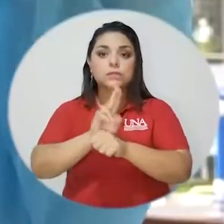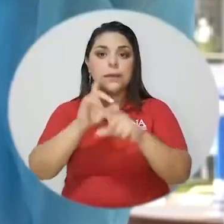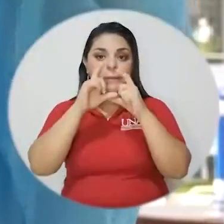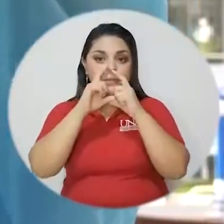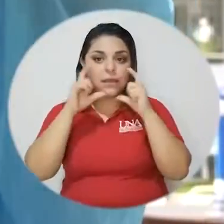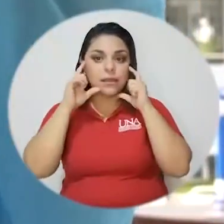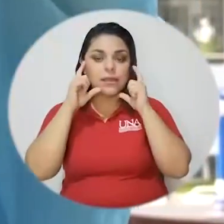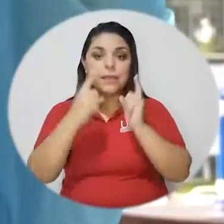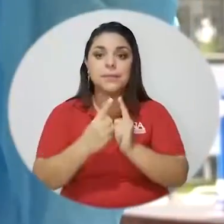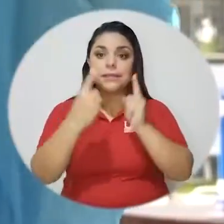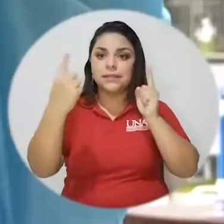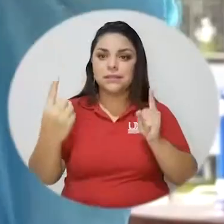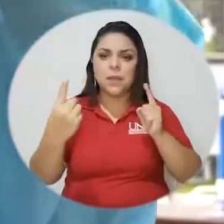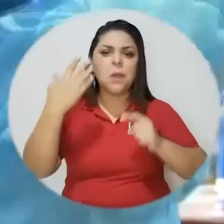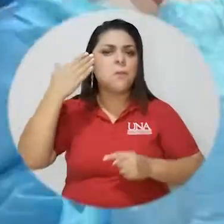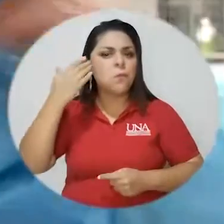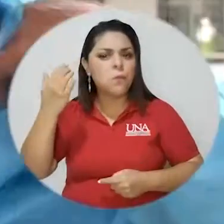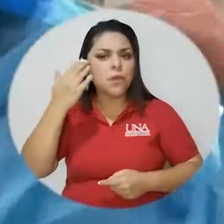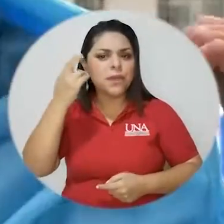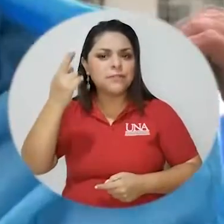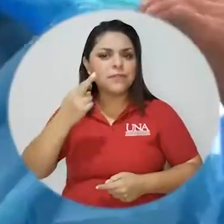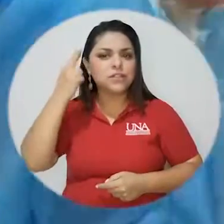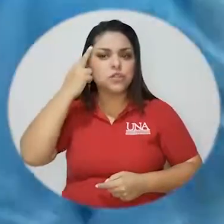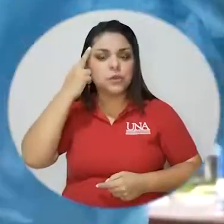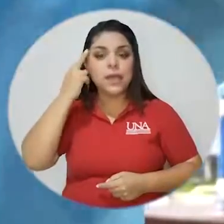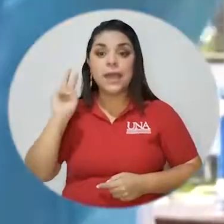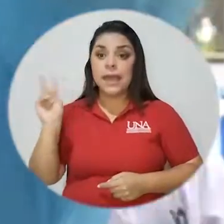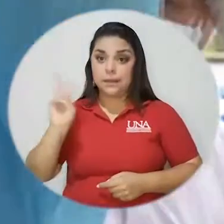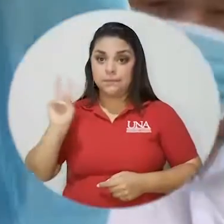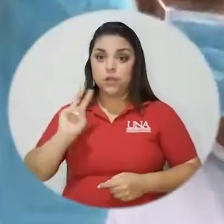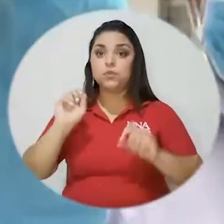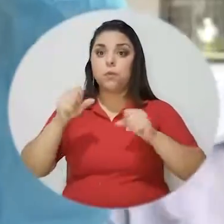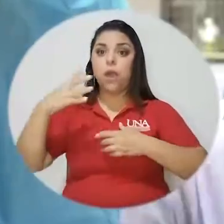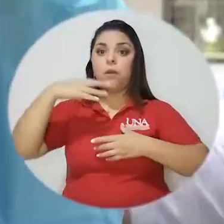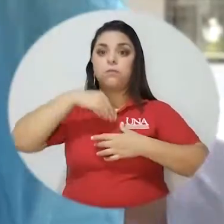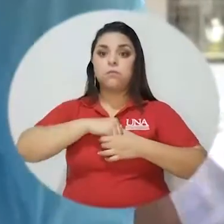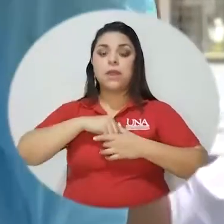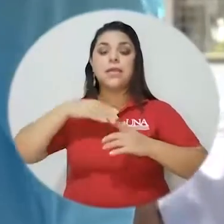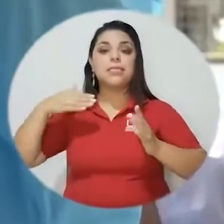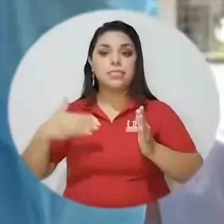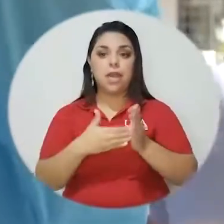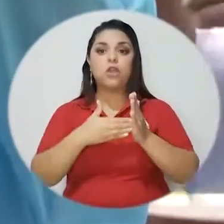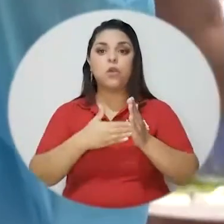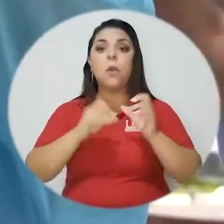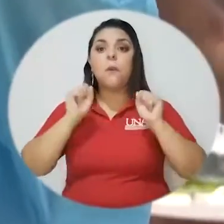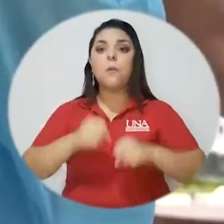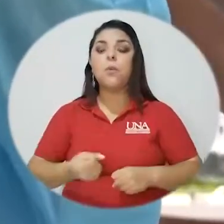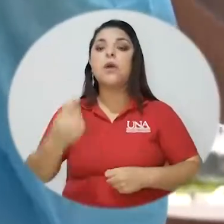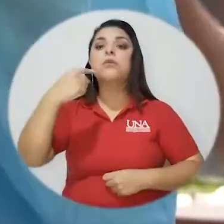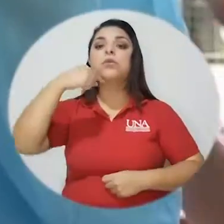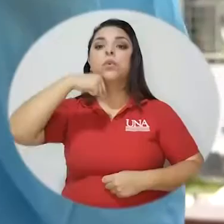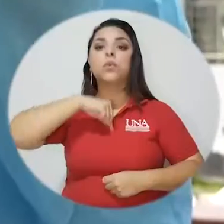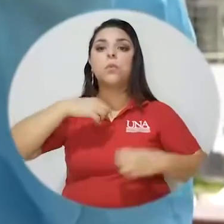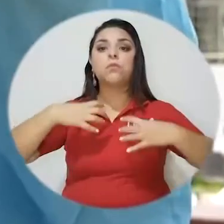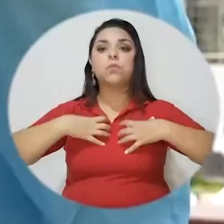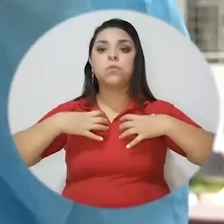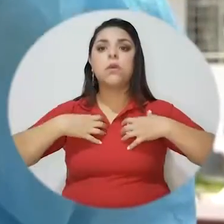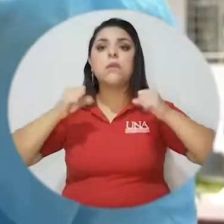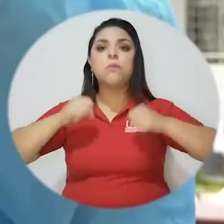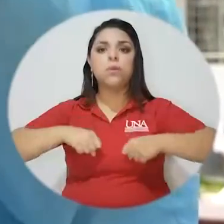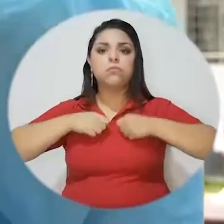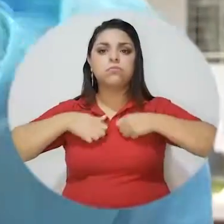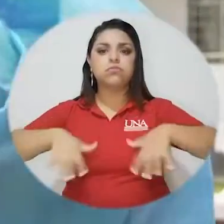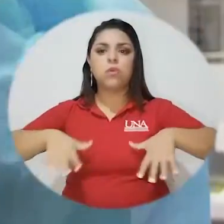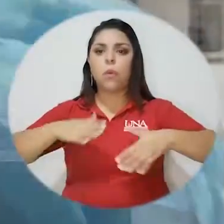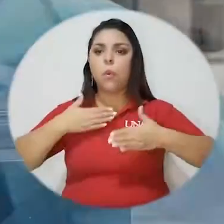la distancia. ¿Por qué razón? Porque el virus nos puede hacer mucho daño. Este es un virus que ingresa por los pulmones y puede llegar a cualquier parte del